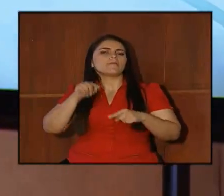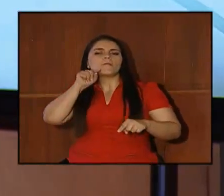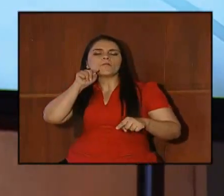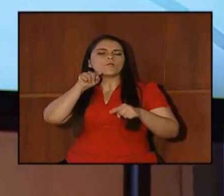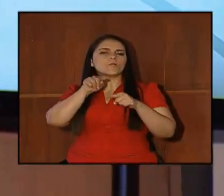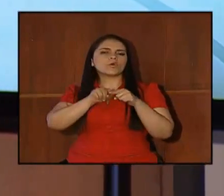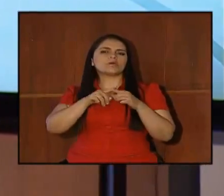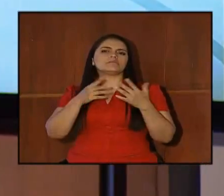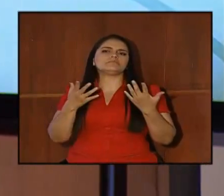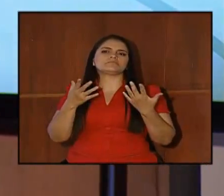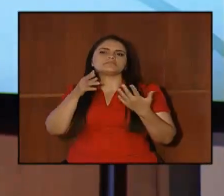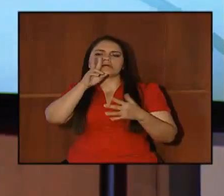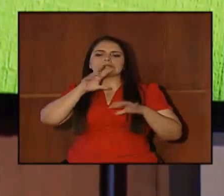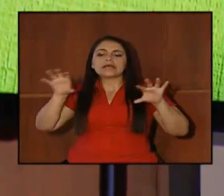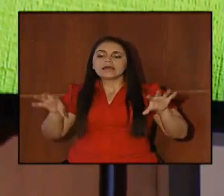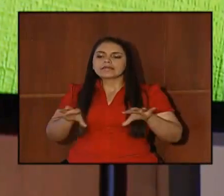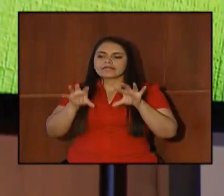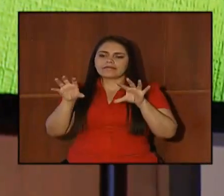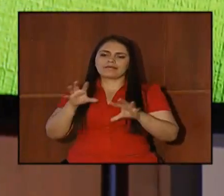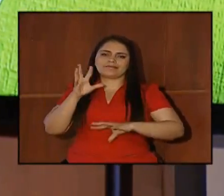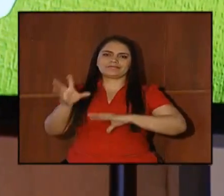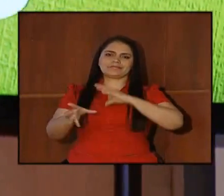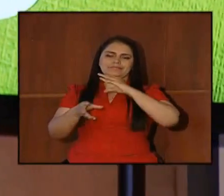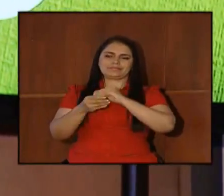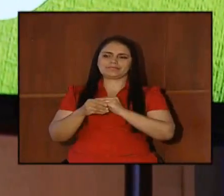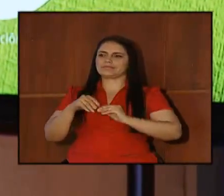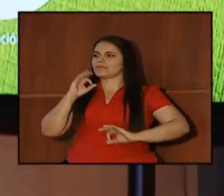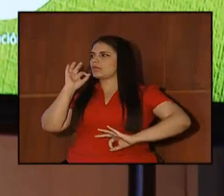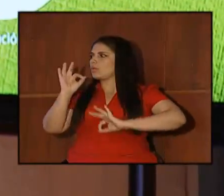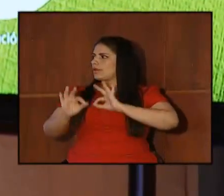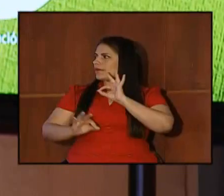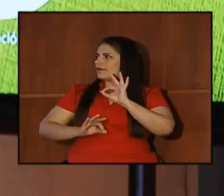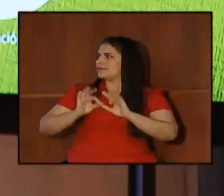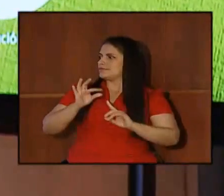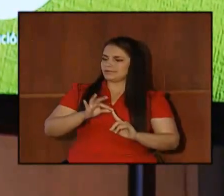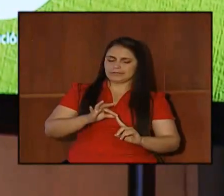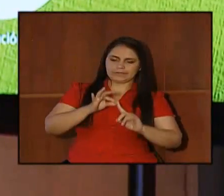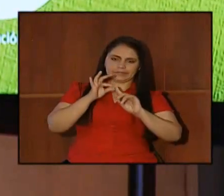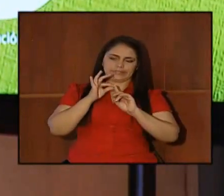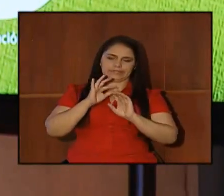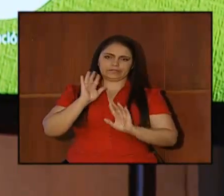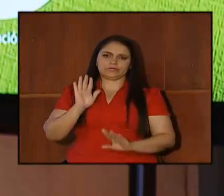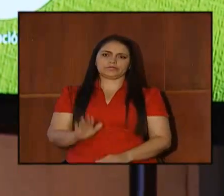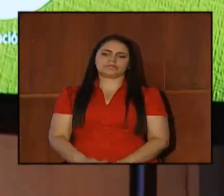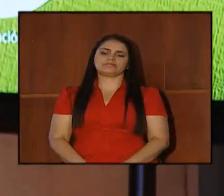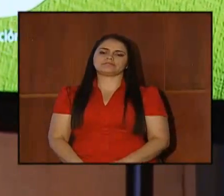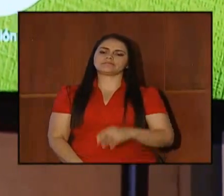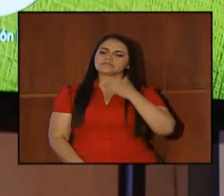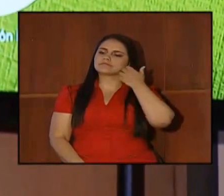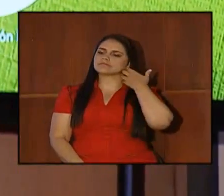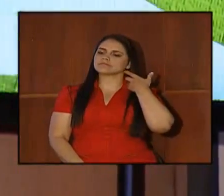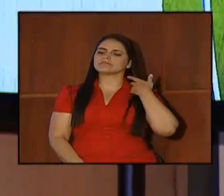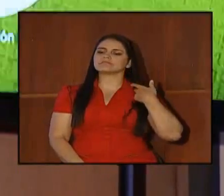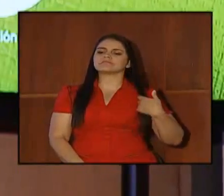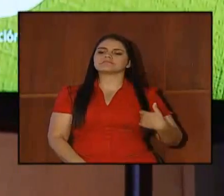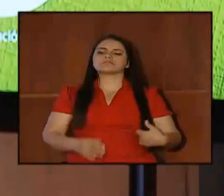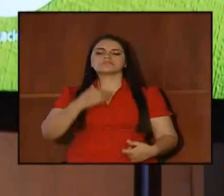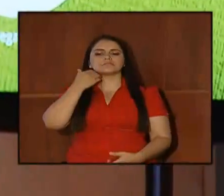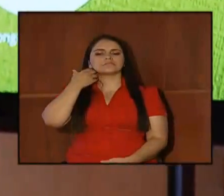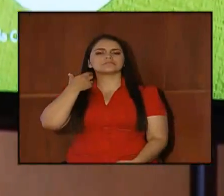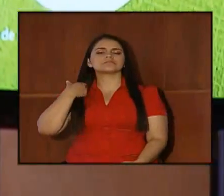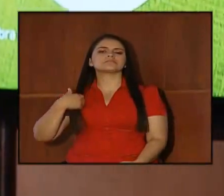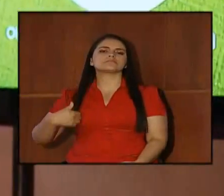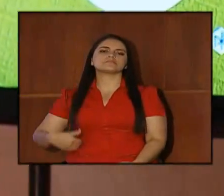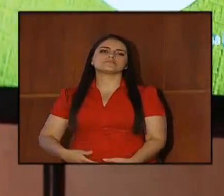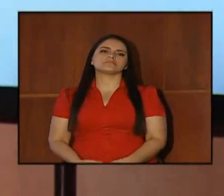un complemento al cuidado que nosotros le estamos dando al paciente. Es para que ustedes lo vean, para que